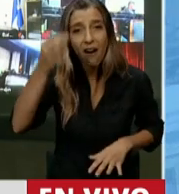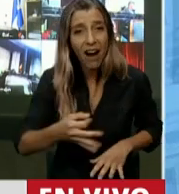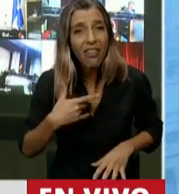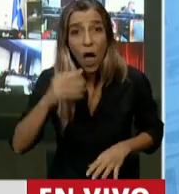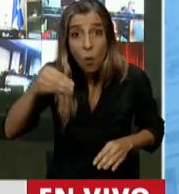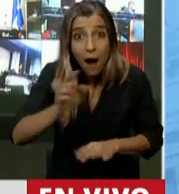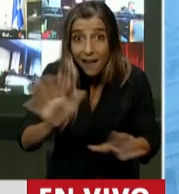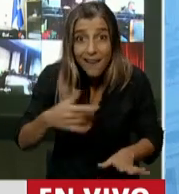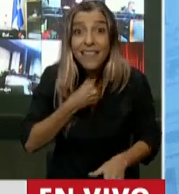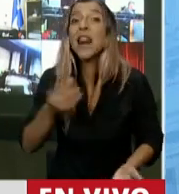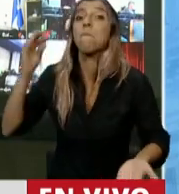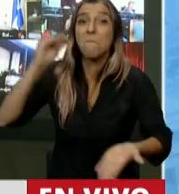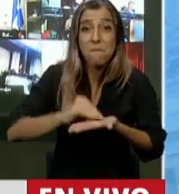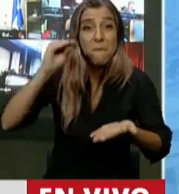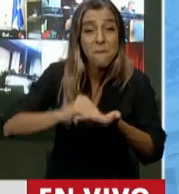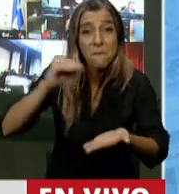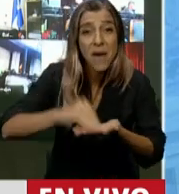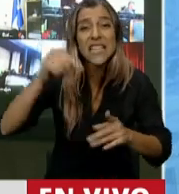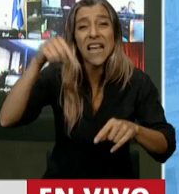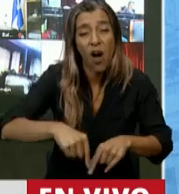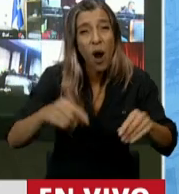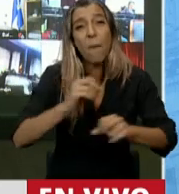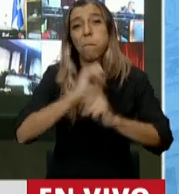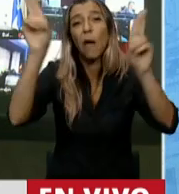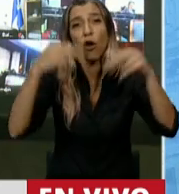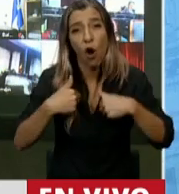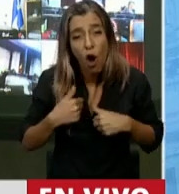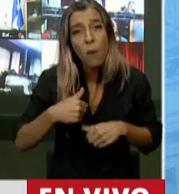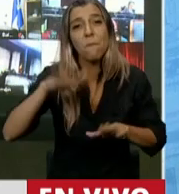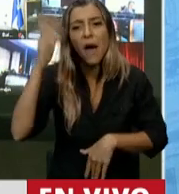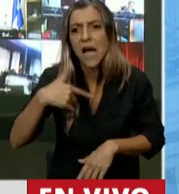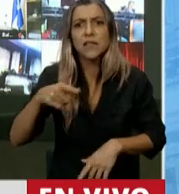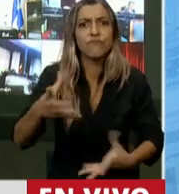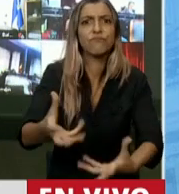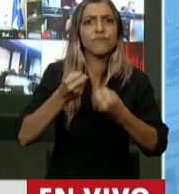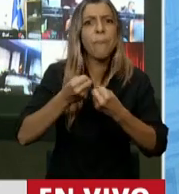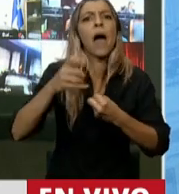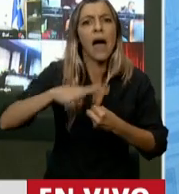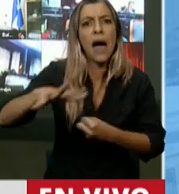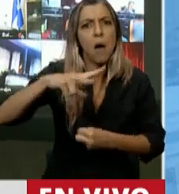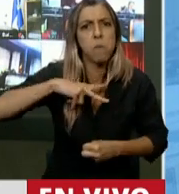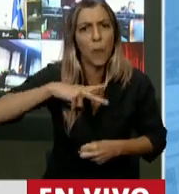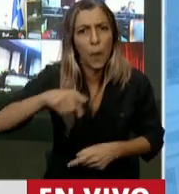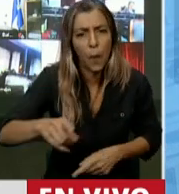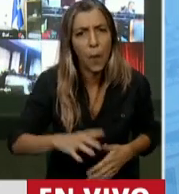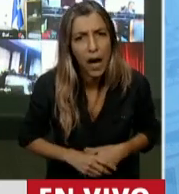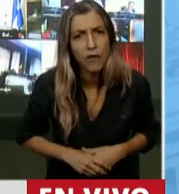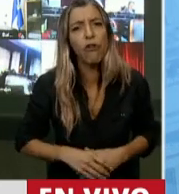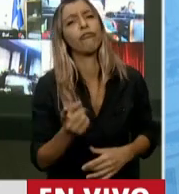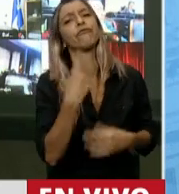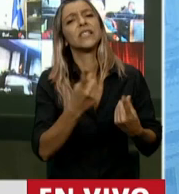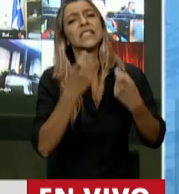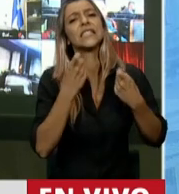quieren directamente poner en riesgo la actividad privada. Necesitamos luz, señor presidente, no